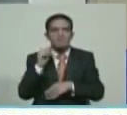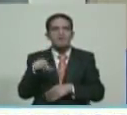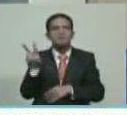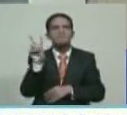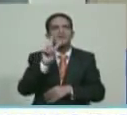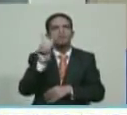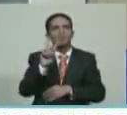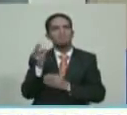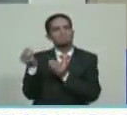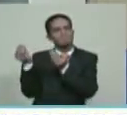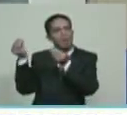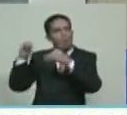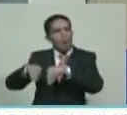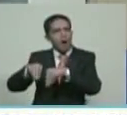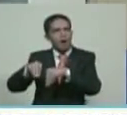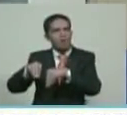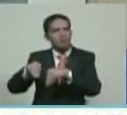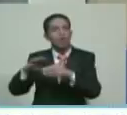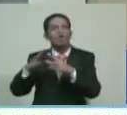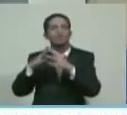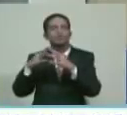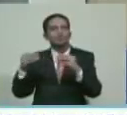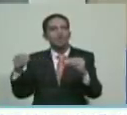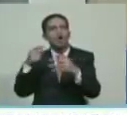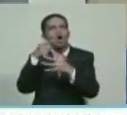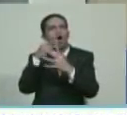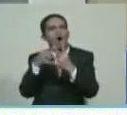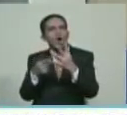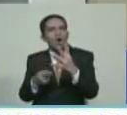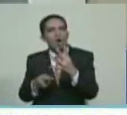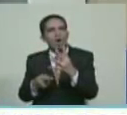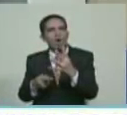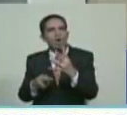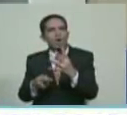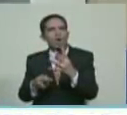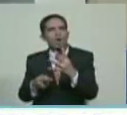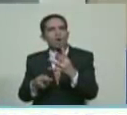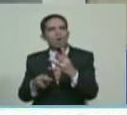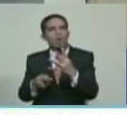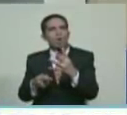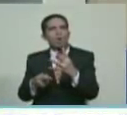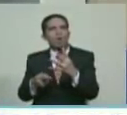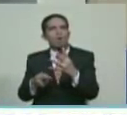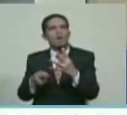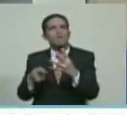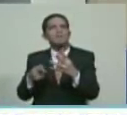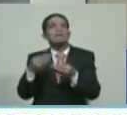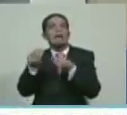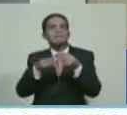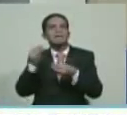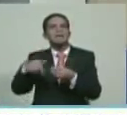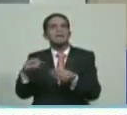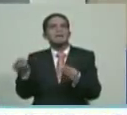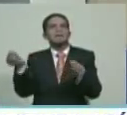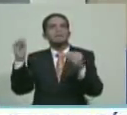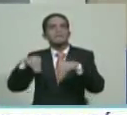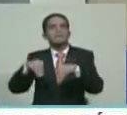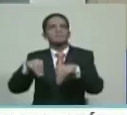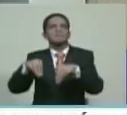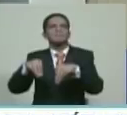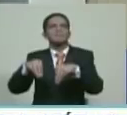acordado que todas las operaciones que contemplan estos acuerdos de